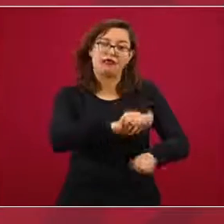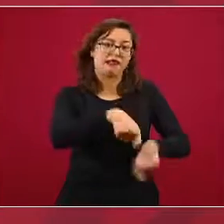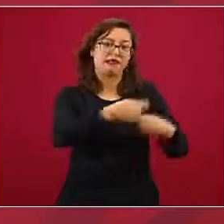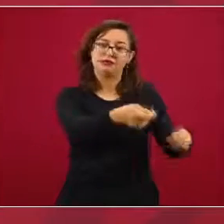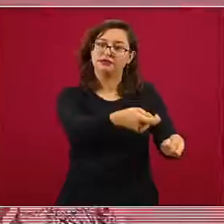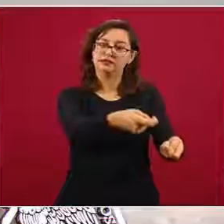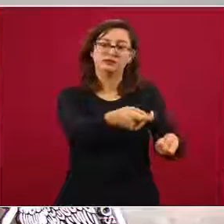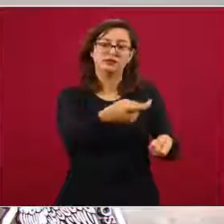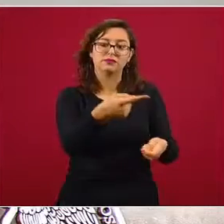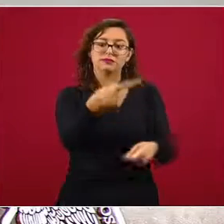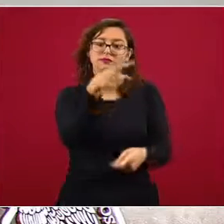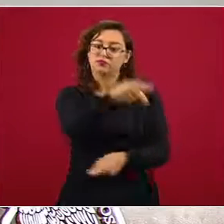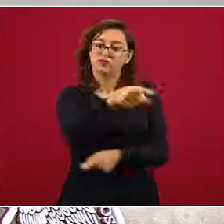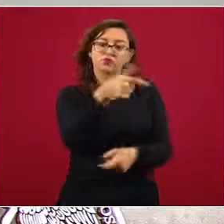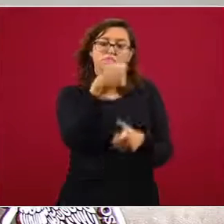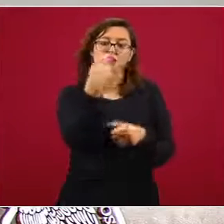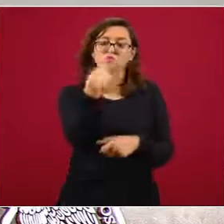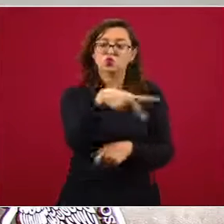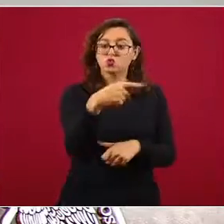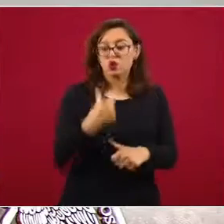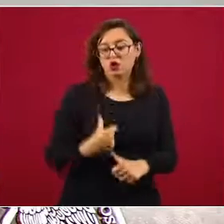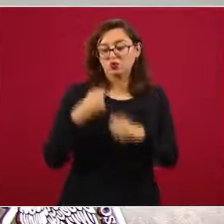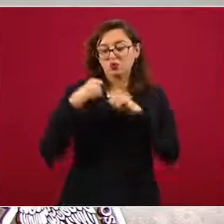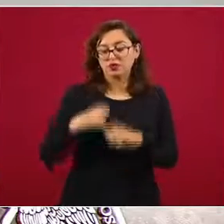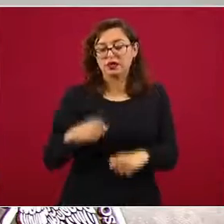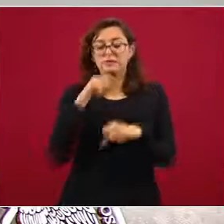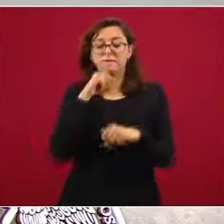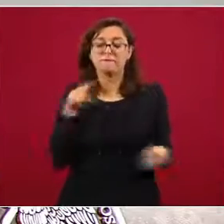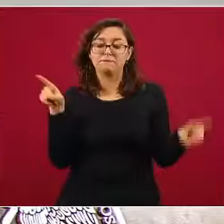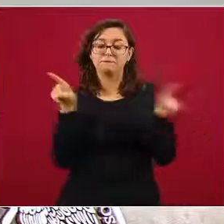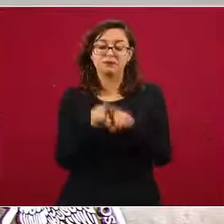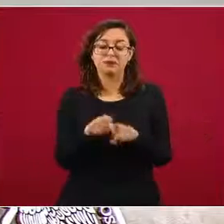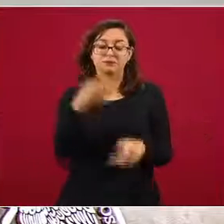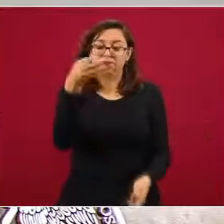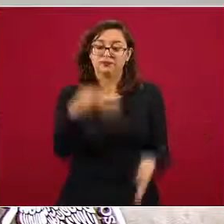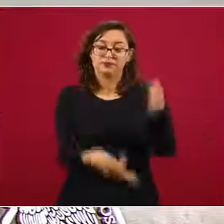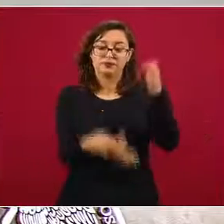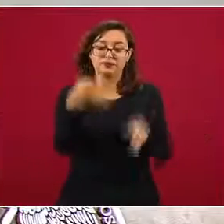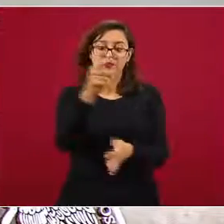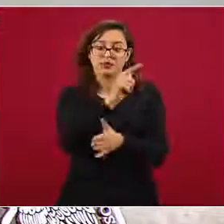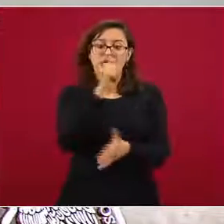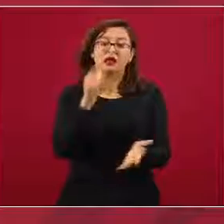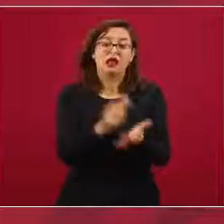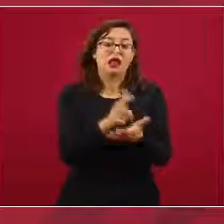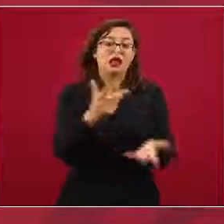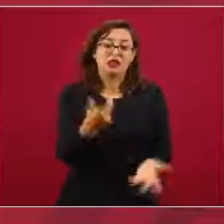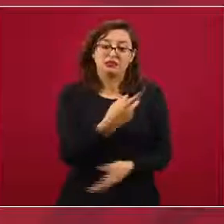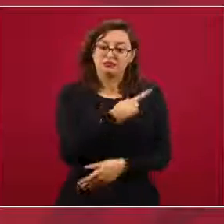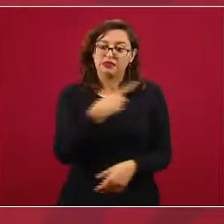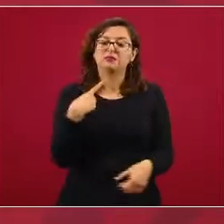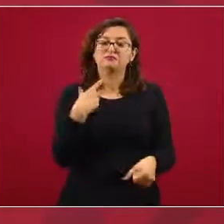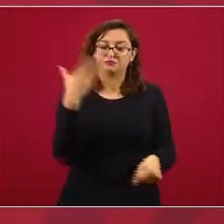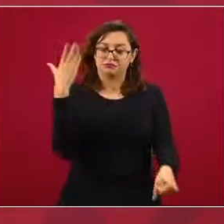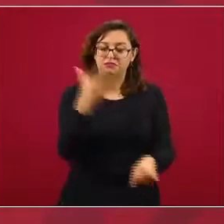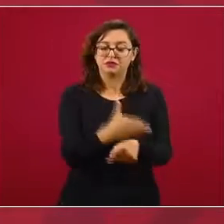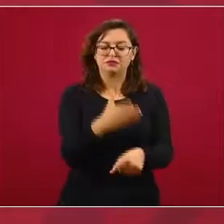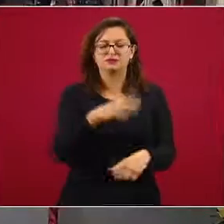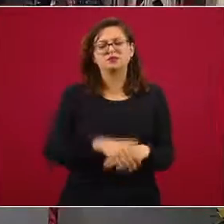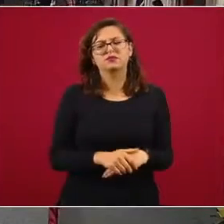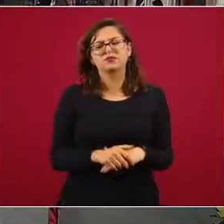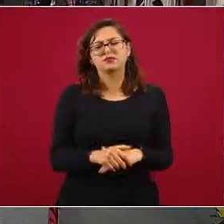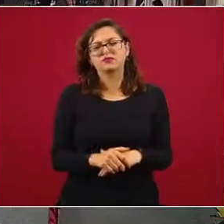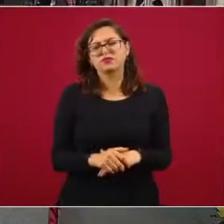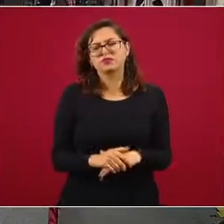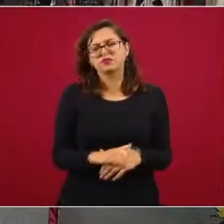autoridades del Poder Judicial, y desde luego se tiene que castigar a los responsables. ¿Usted fue